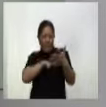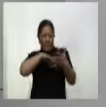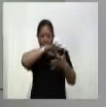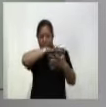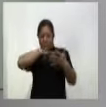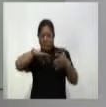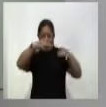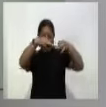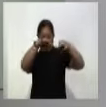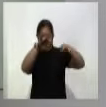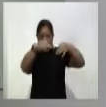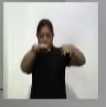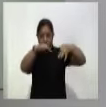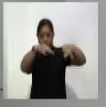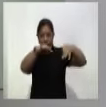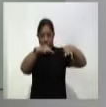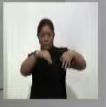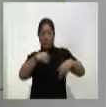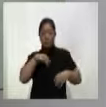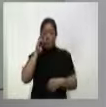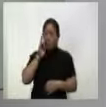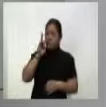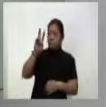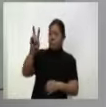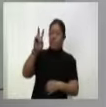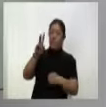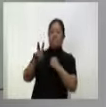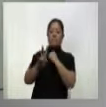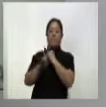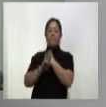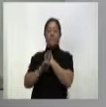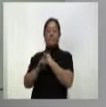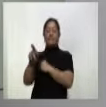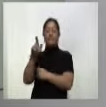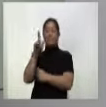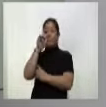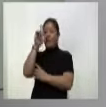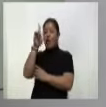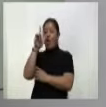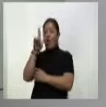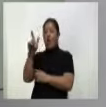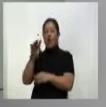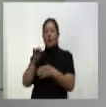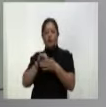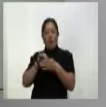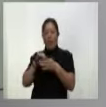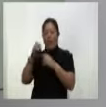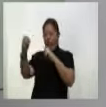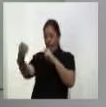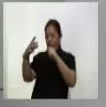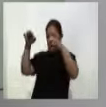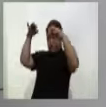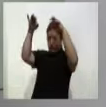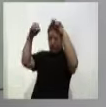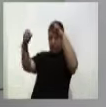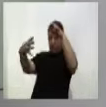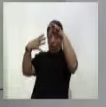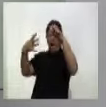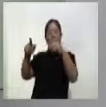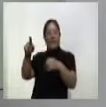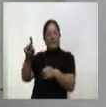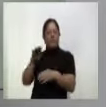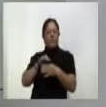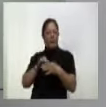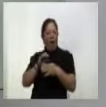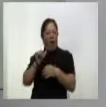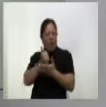con contraluz ultravioleta pues se vea que brillan estas fibras que lleva el papel. Otra de las